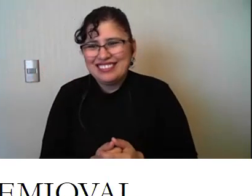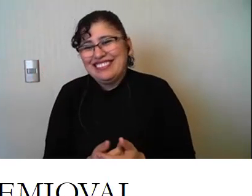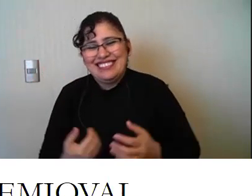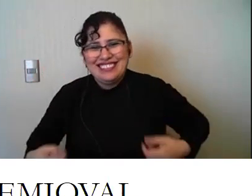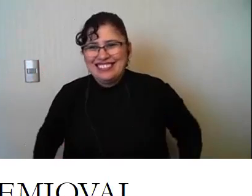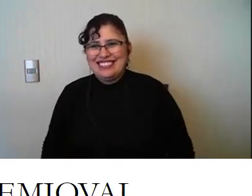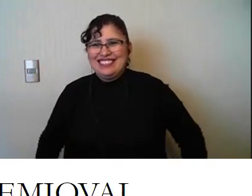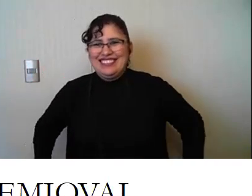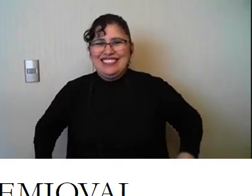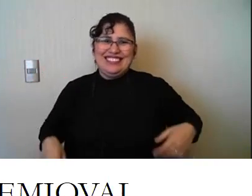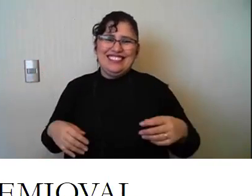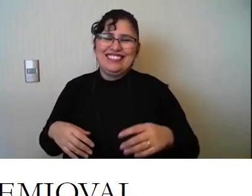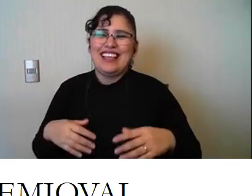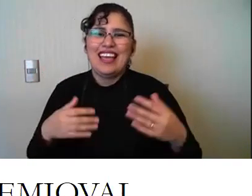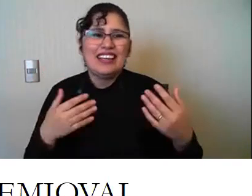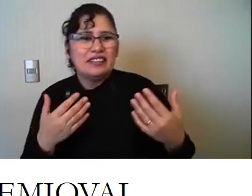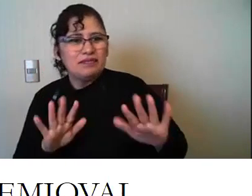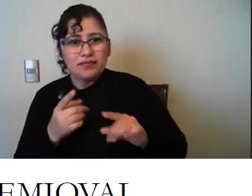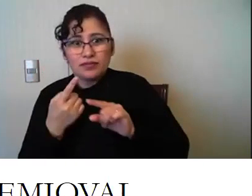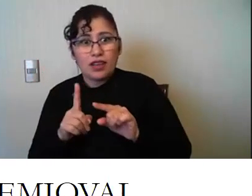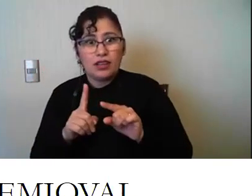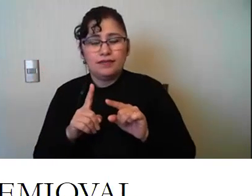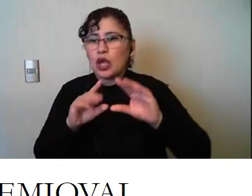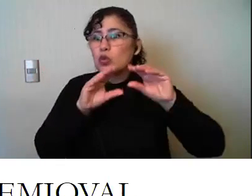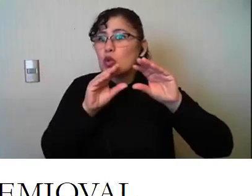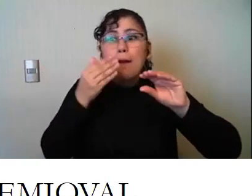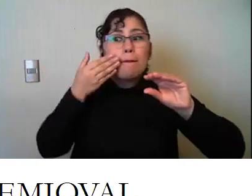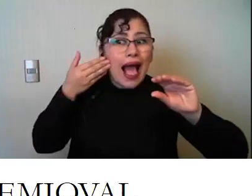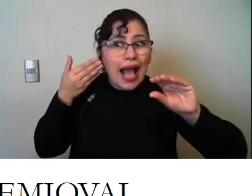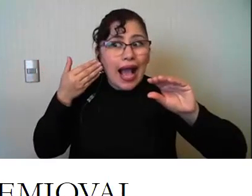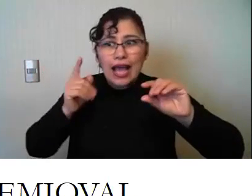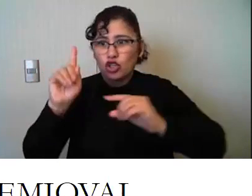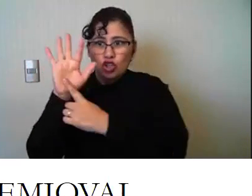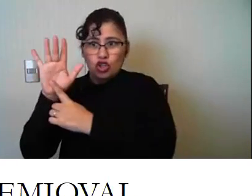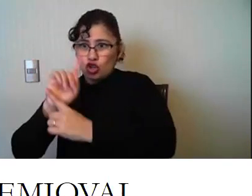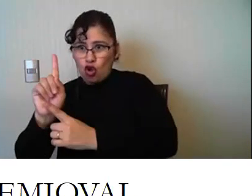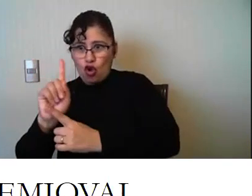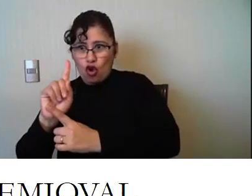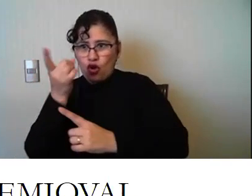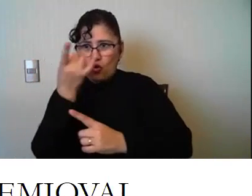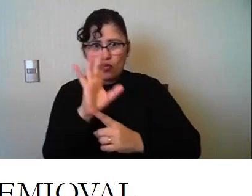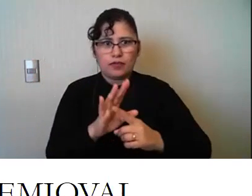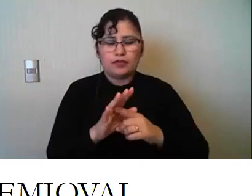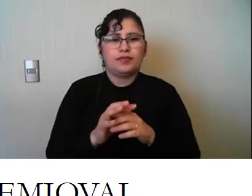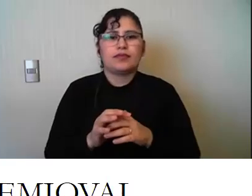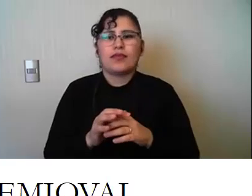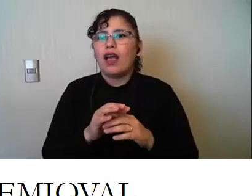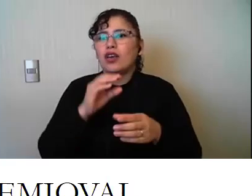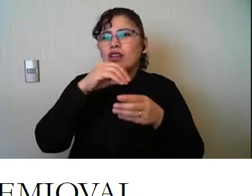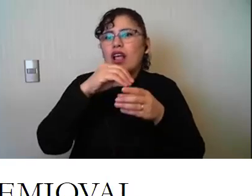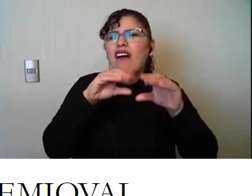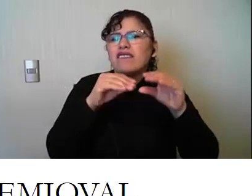Después tenemos, estamos hablando de sustancia blanca, no estamos hablando de neuronas. Fibras comisurales